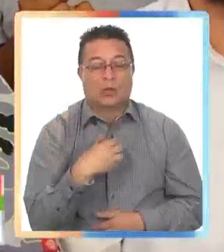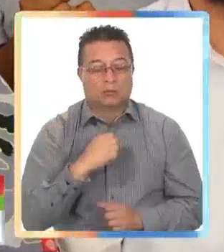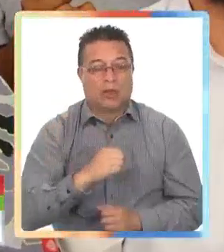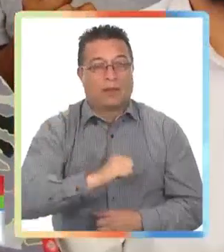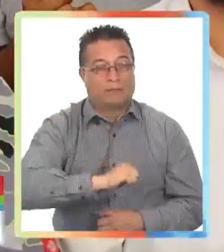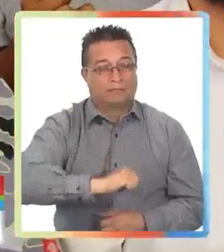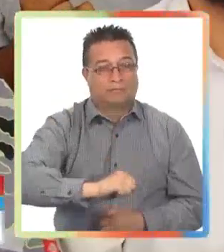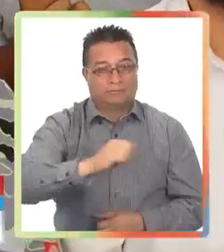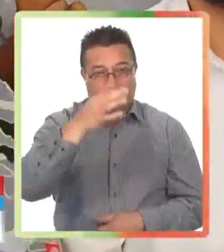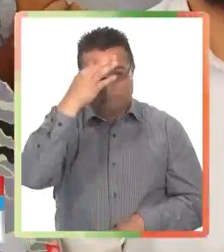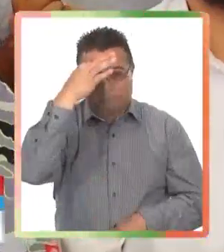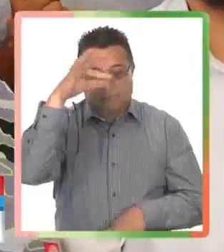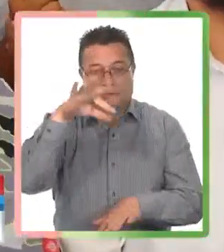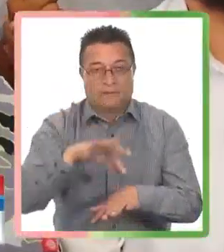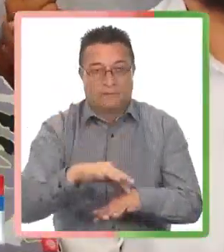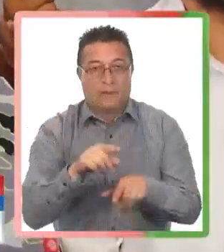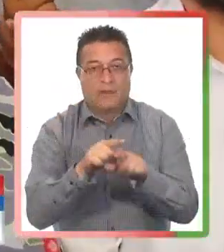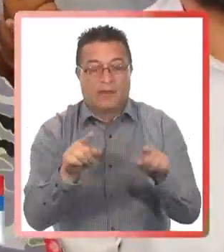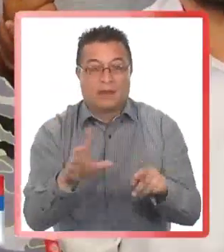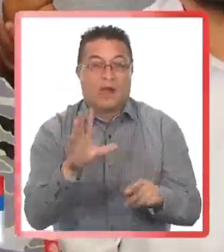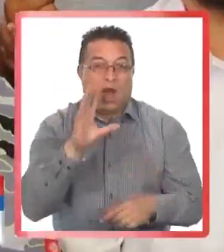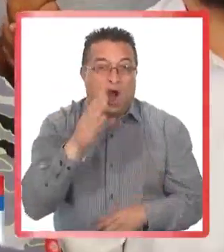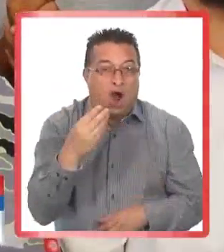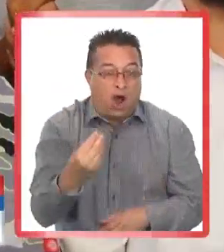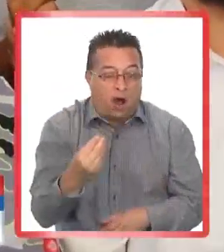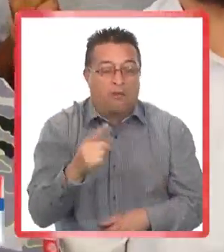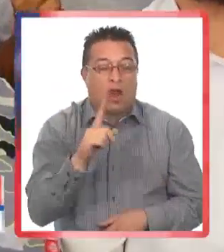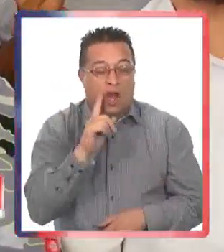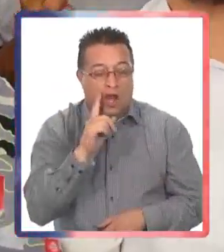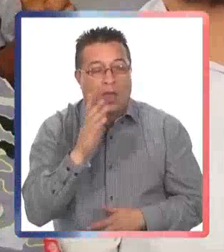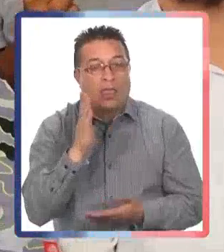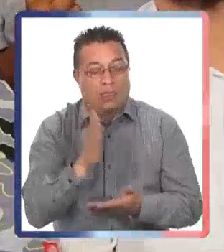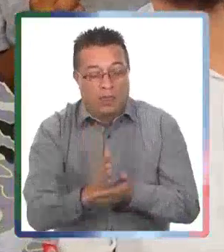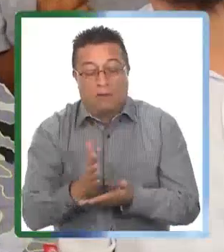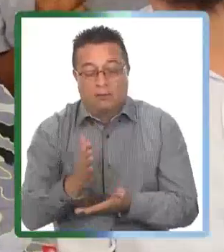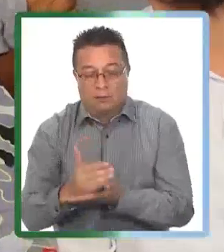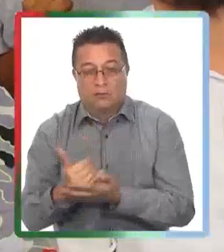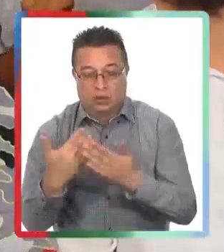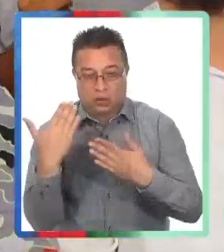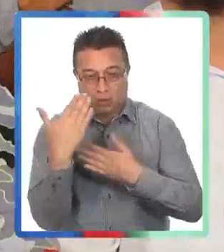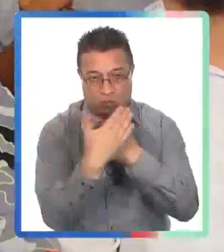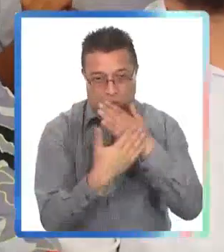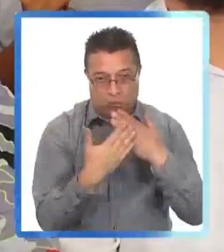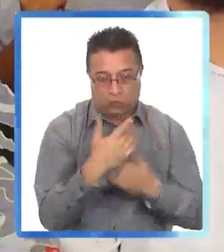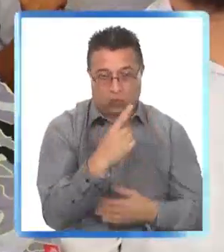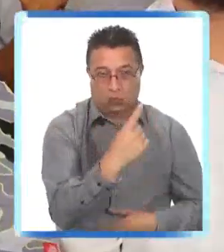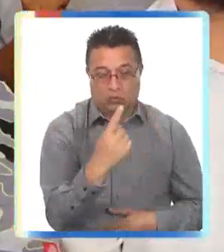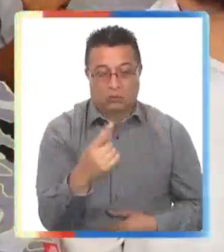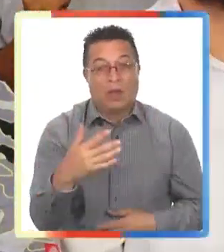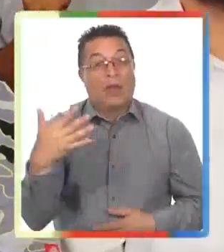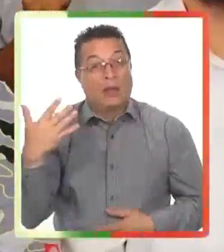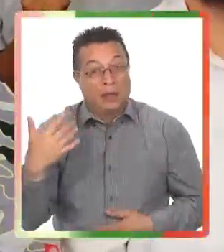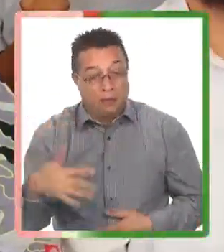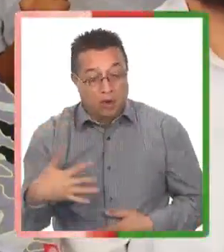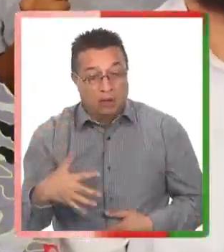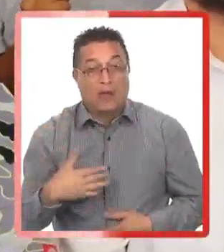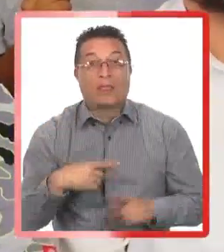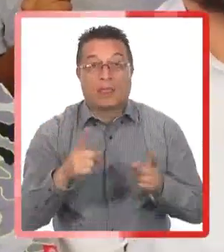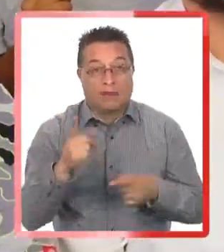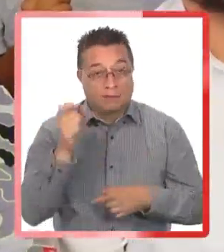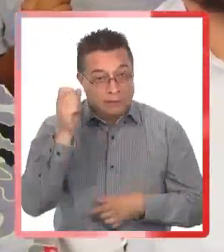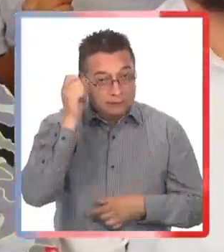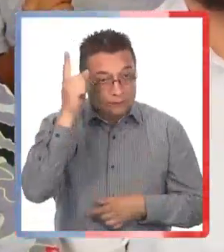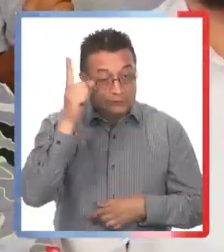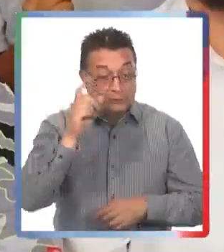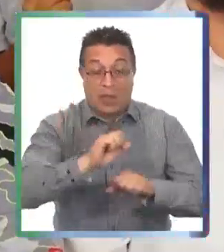podemos prevenir estas enfermedades. Obviamente, también tenemos que seguir con las medidas de autocuidado, que son importantes. Hay que entender